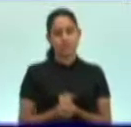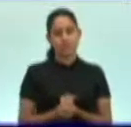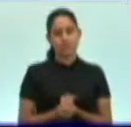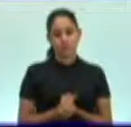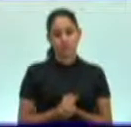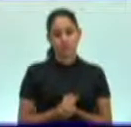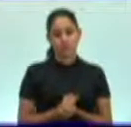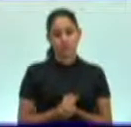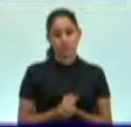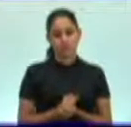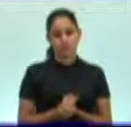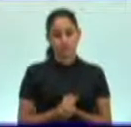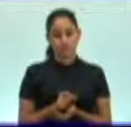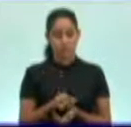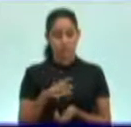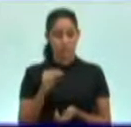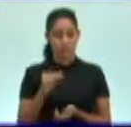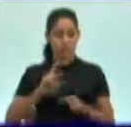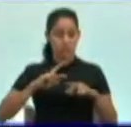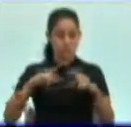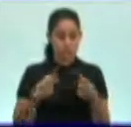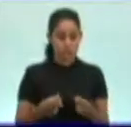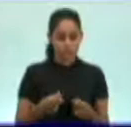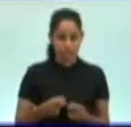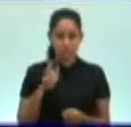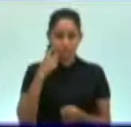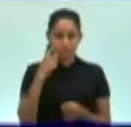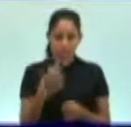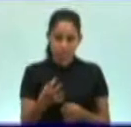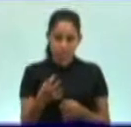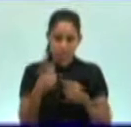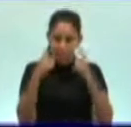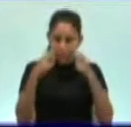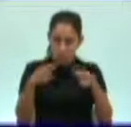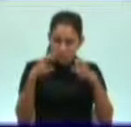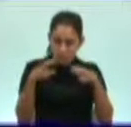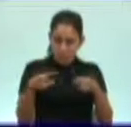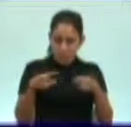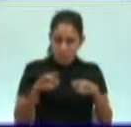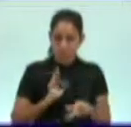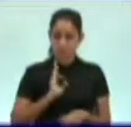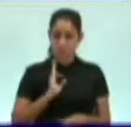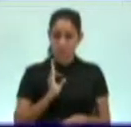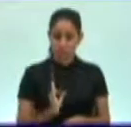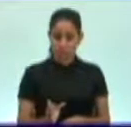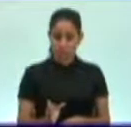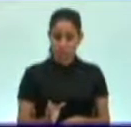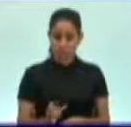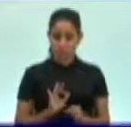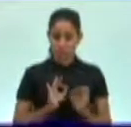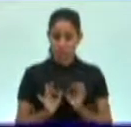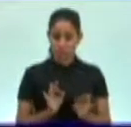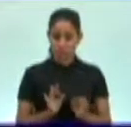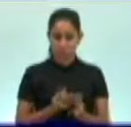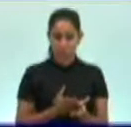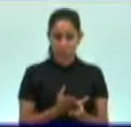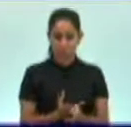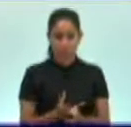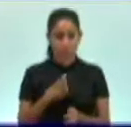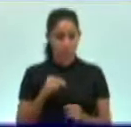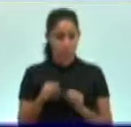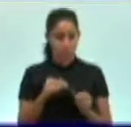reitero la suma importancia que tiene conocer, respetar y cumplir lo que